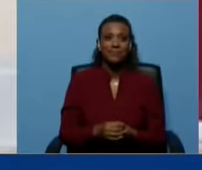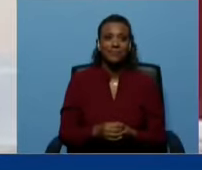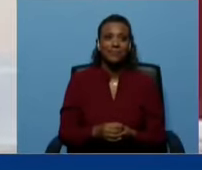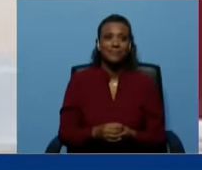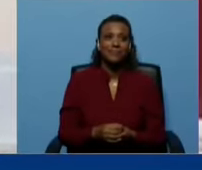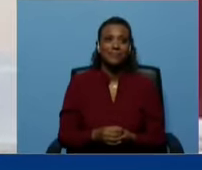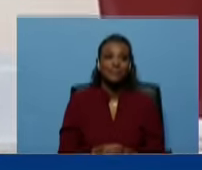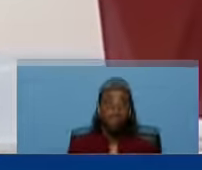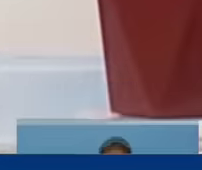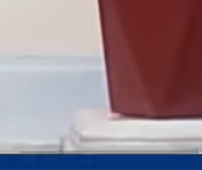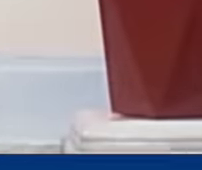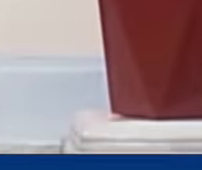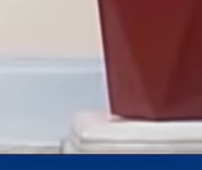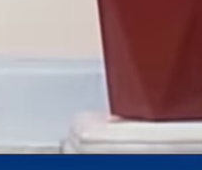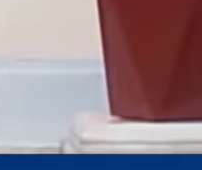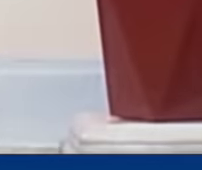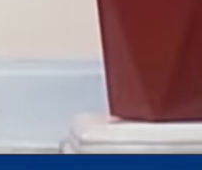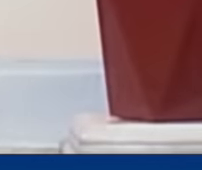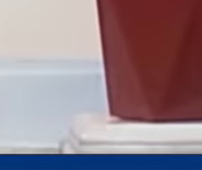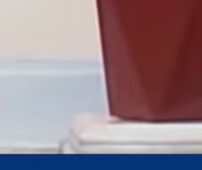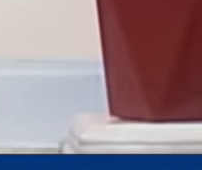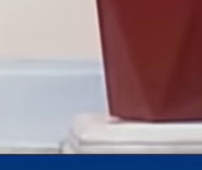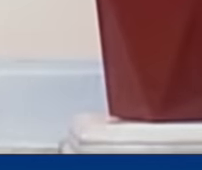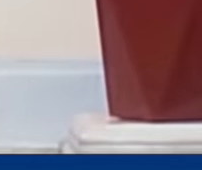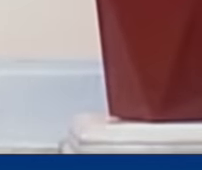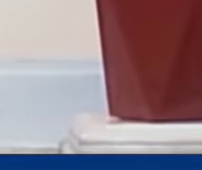No, pero es en Estados Unidos. Sería